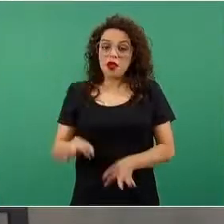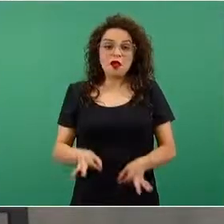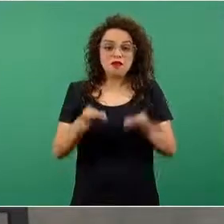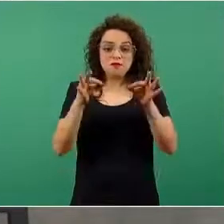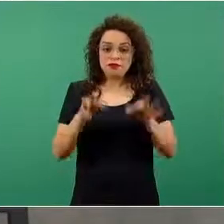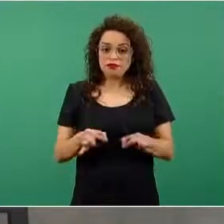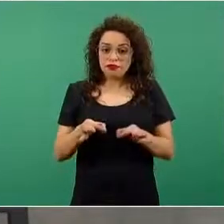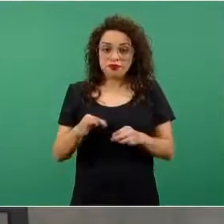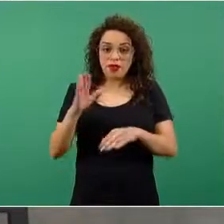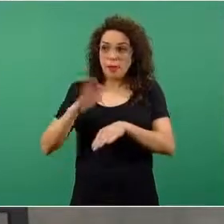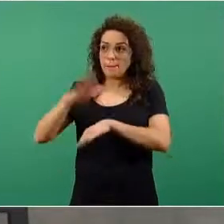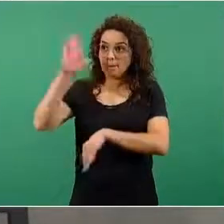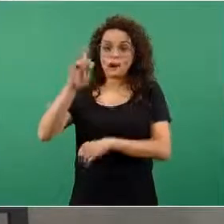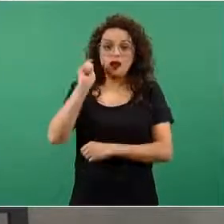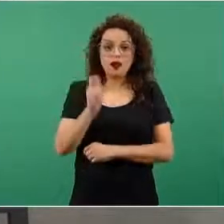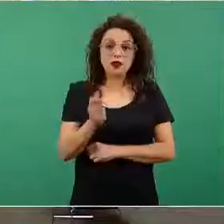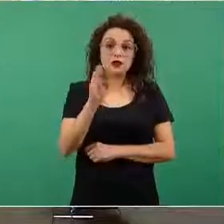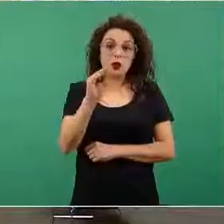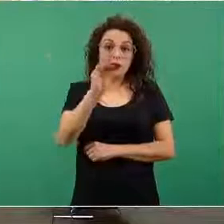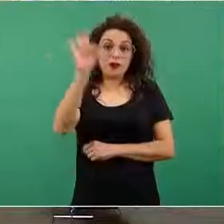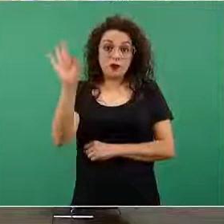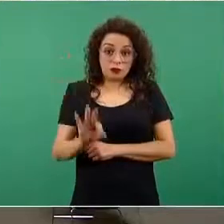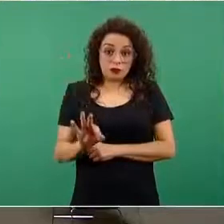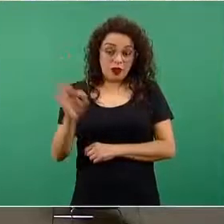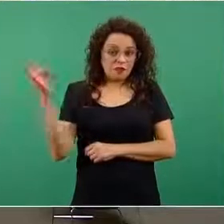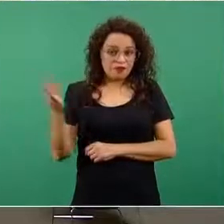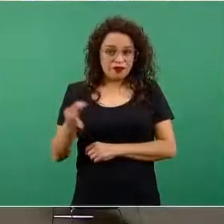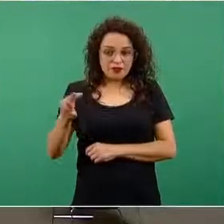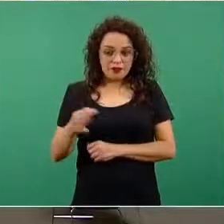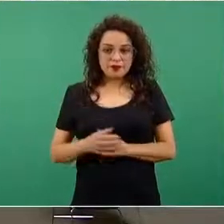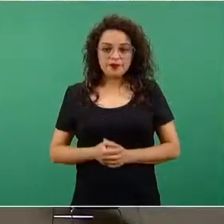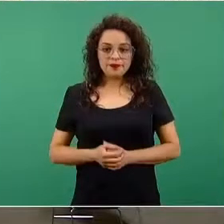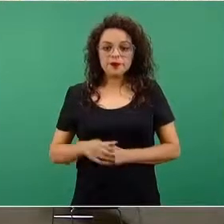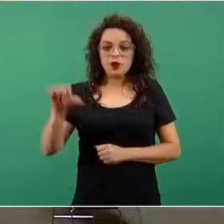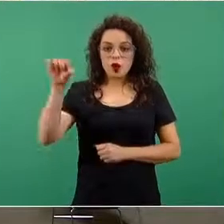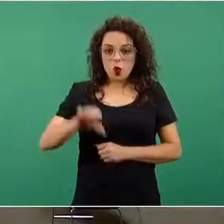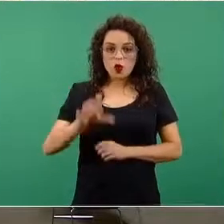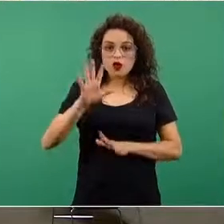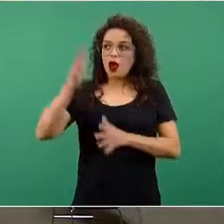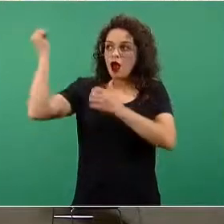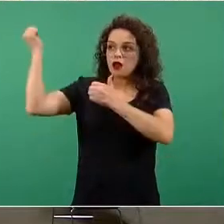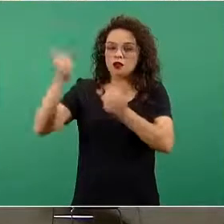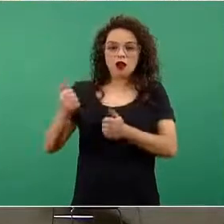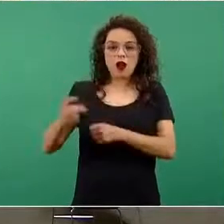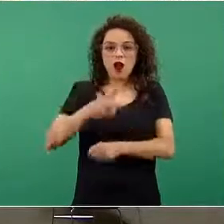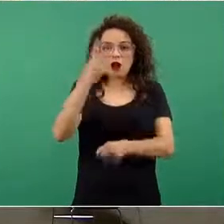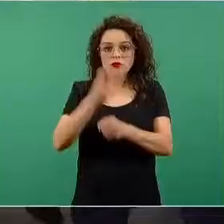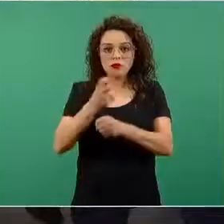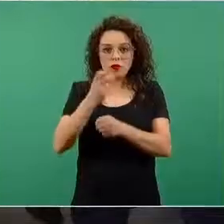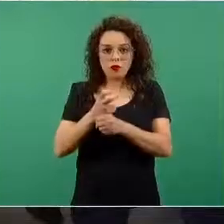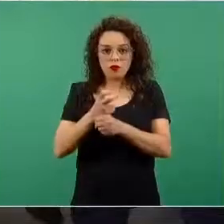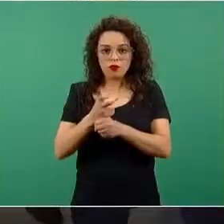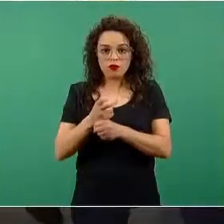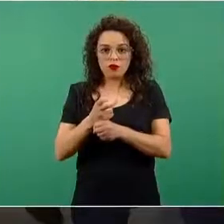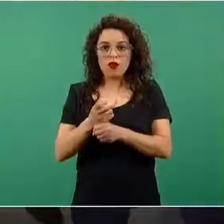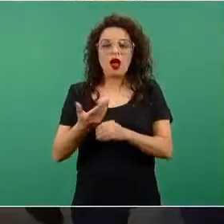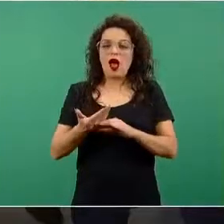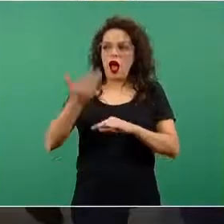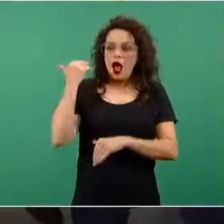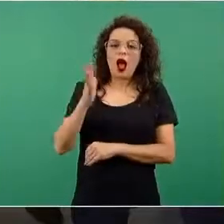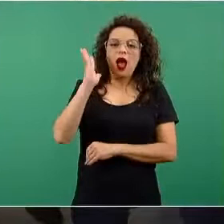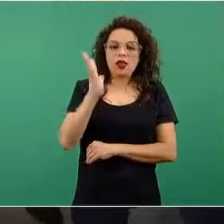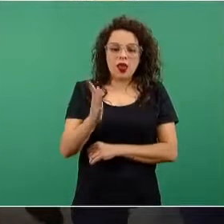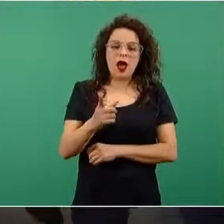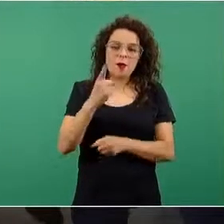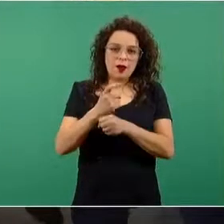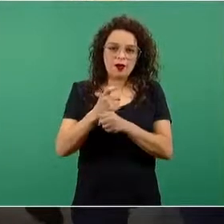eficacia superior al 92%. Entonces, hoy llegaron la segunda dotación, ya habían llegado las primeras 200,000, que fueron